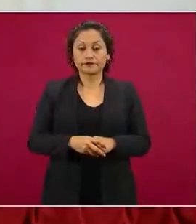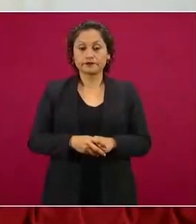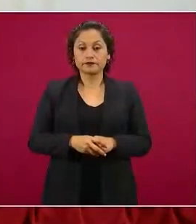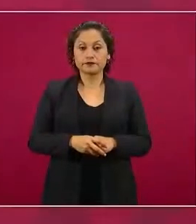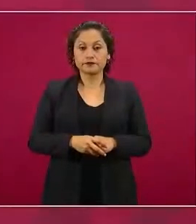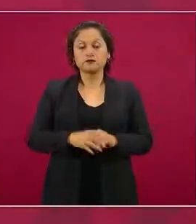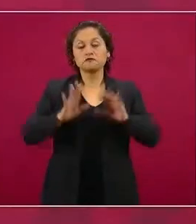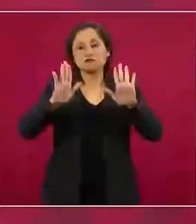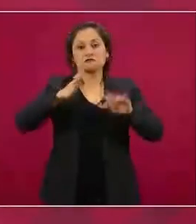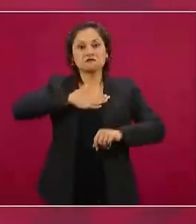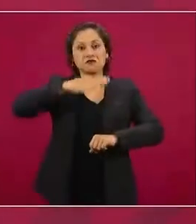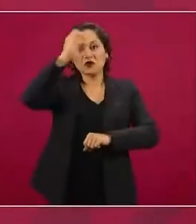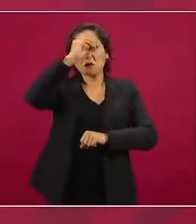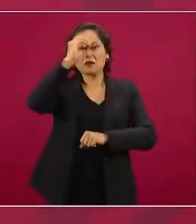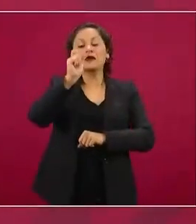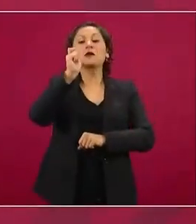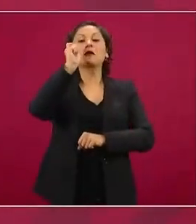apegarse a eso, ¿no? Que